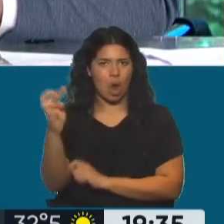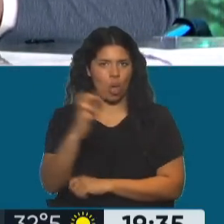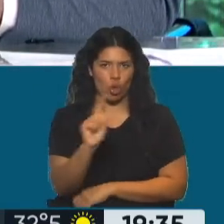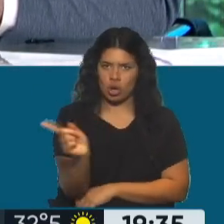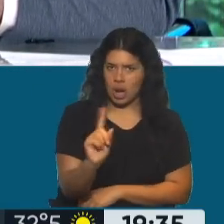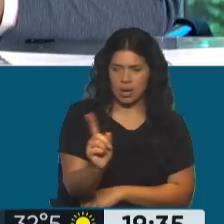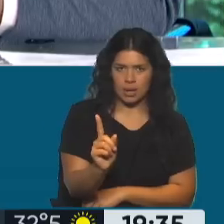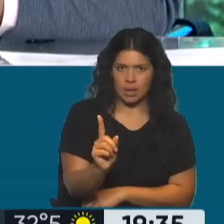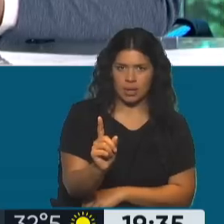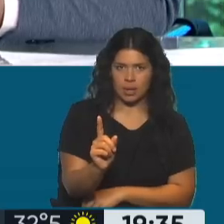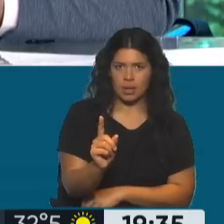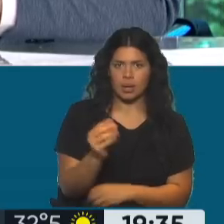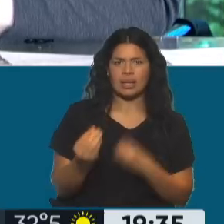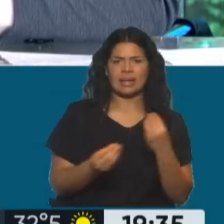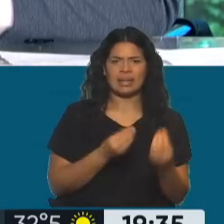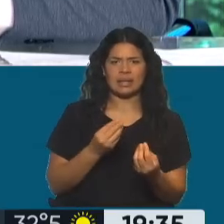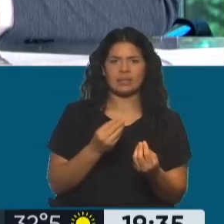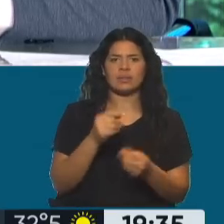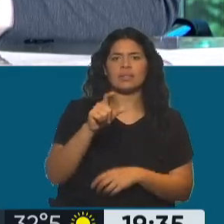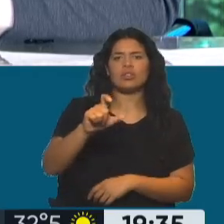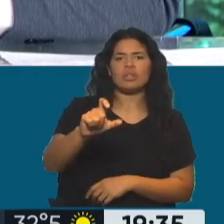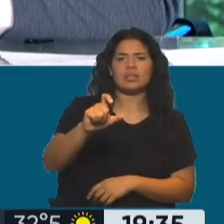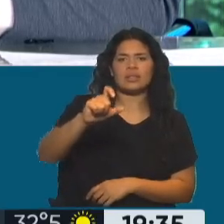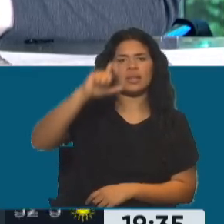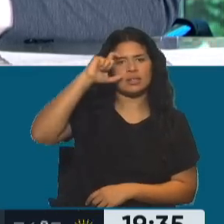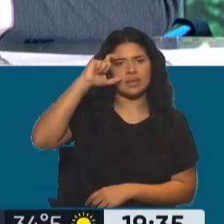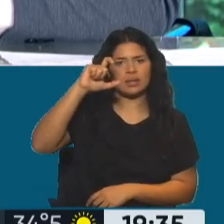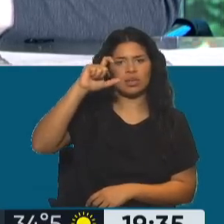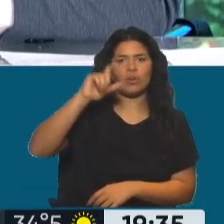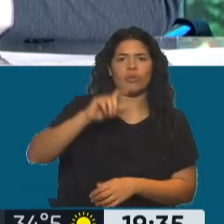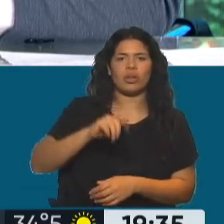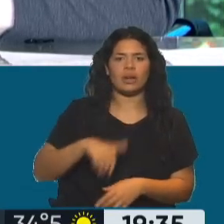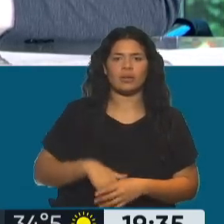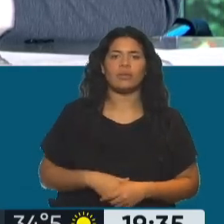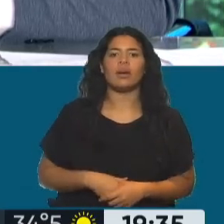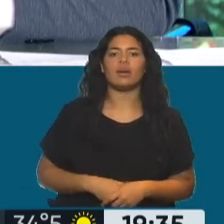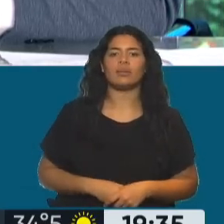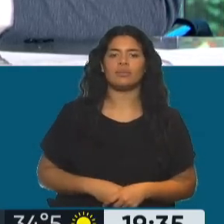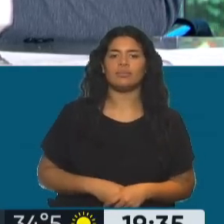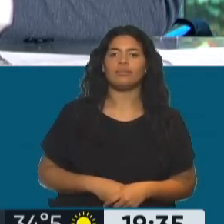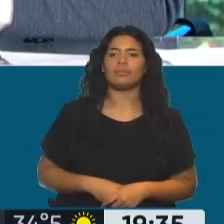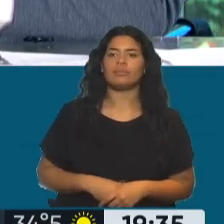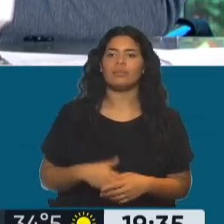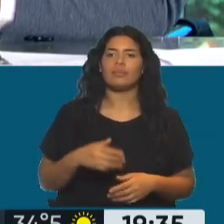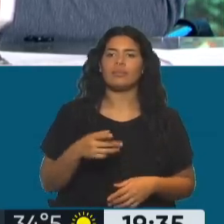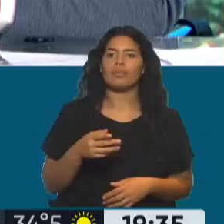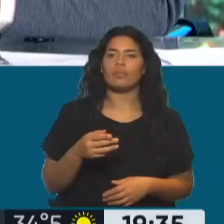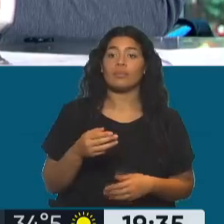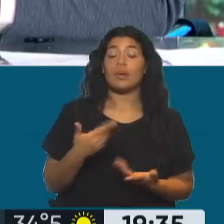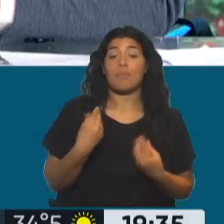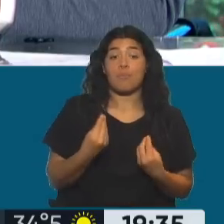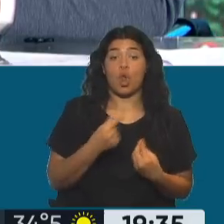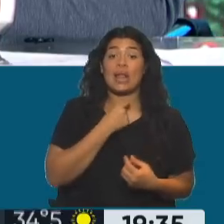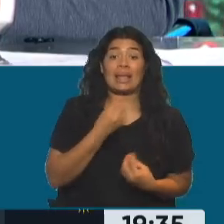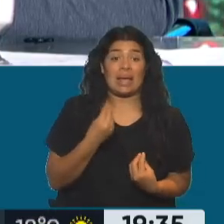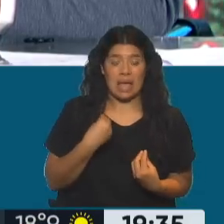CEDESA son garantía de depósitos en dólares. ¿Escucharon bien? Claro. Quiere hacer dólares y dártelos y